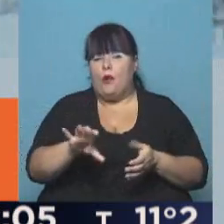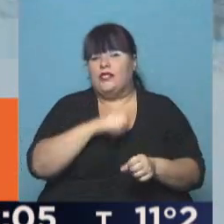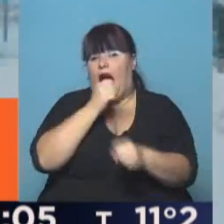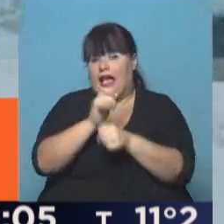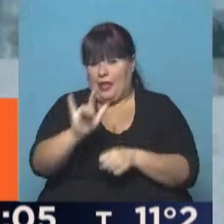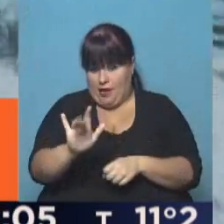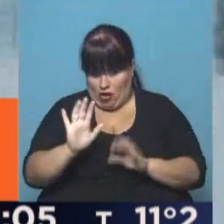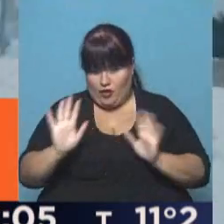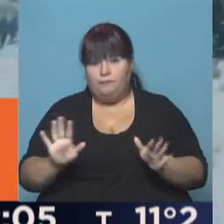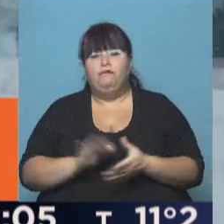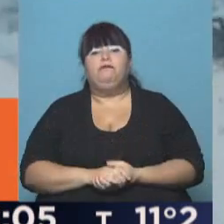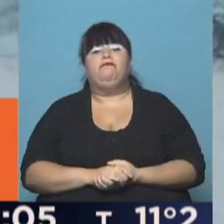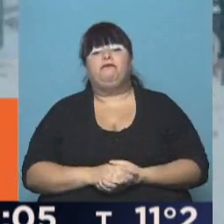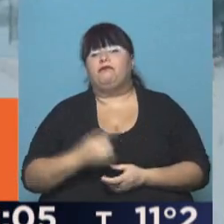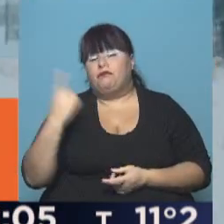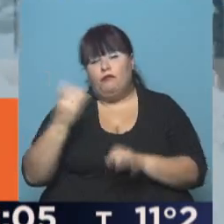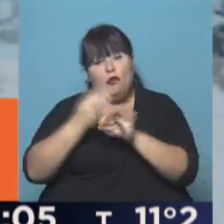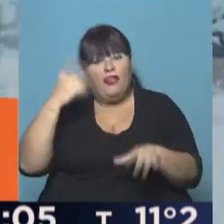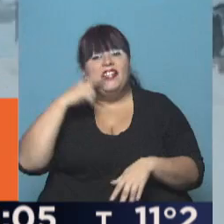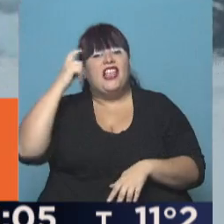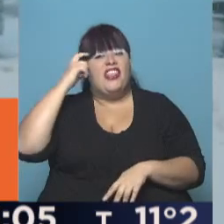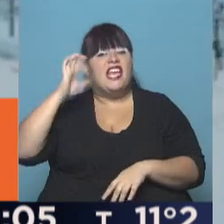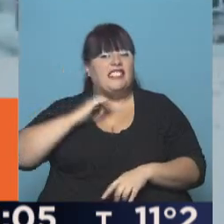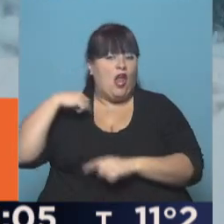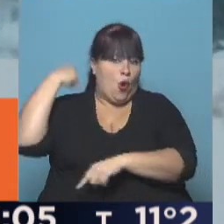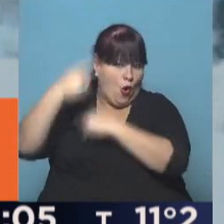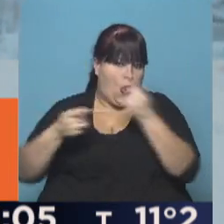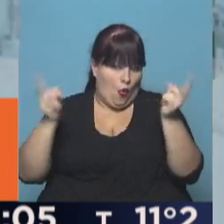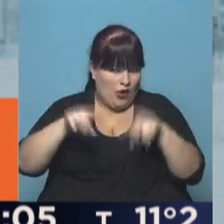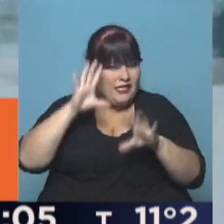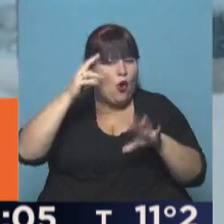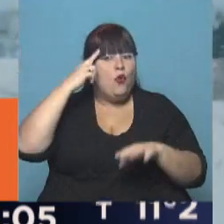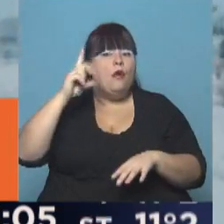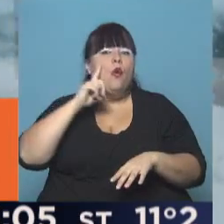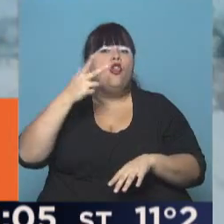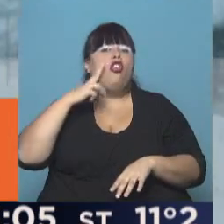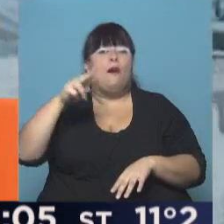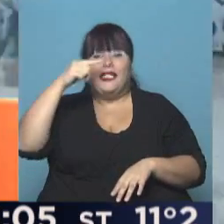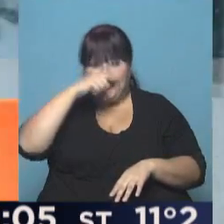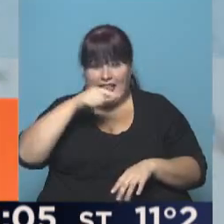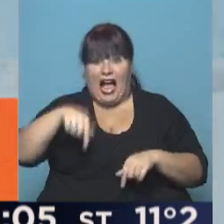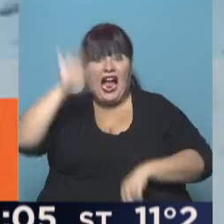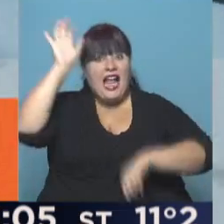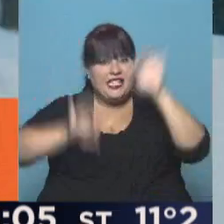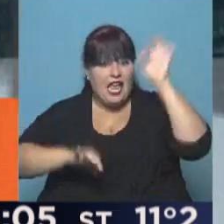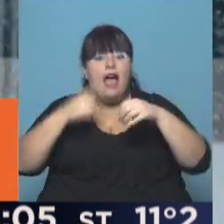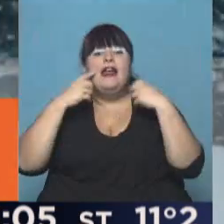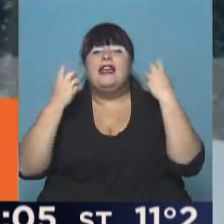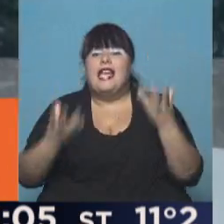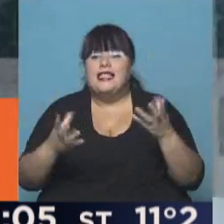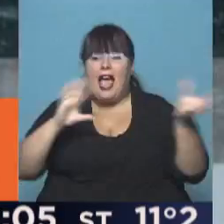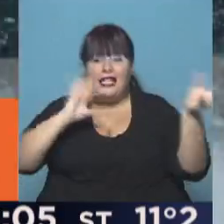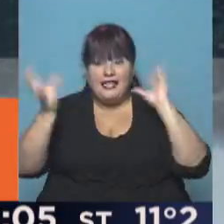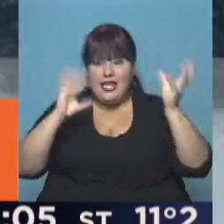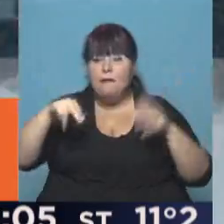el miércoles. Bueno, como dicen los expertos, cada 10 años ocurre. Ustedes recuerdan, en un 9 de julio del 2007 nevó aquí. Vamos a ver qué va a pasar con